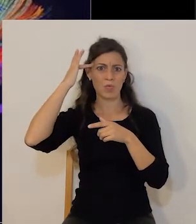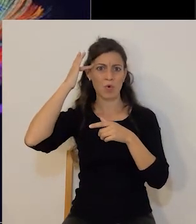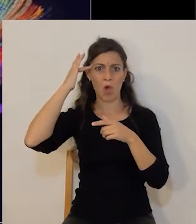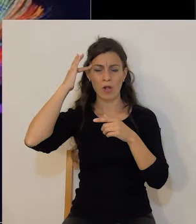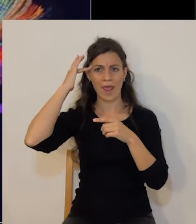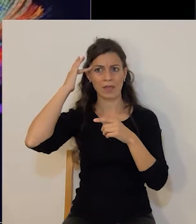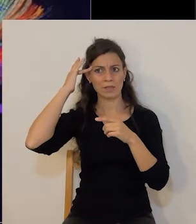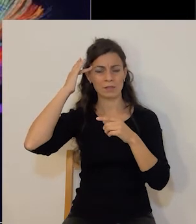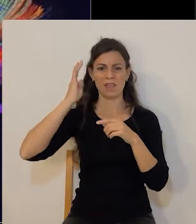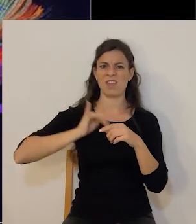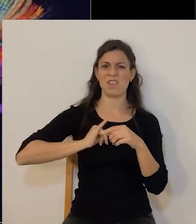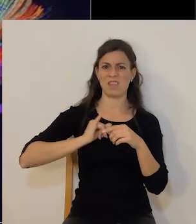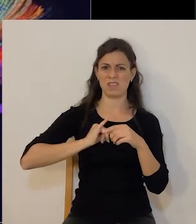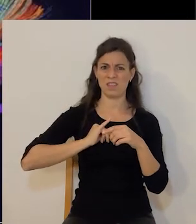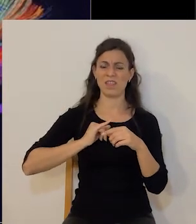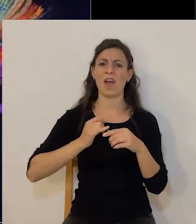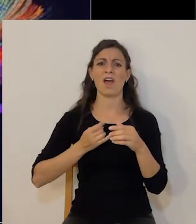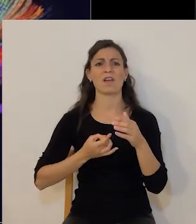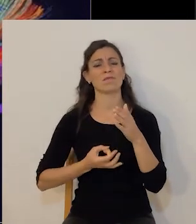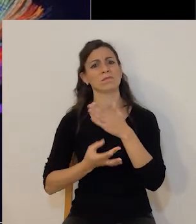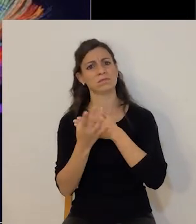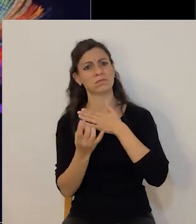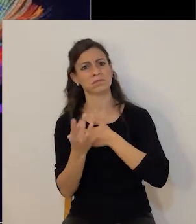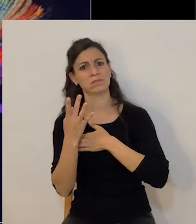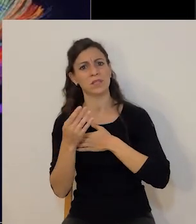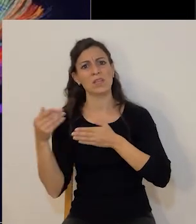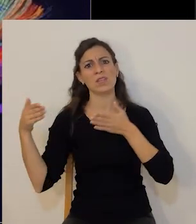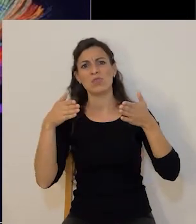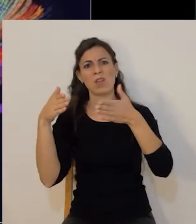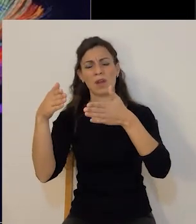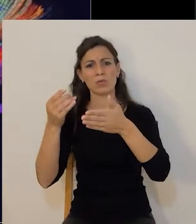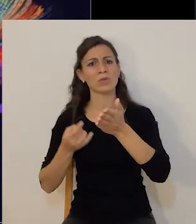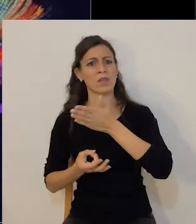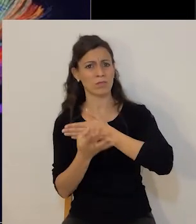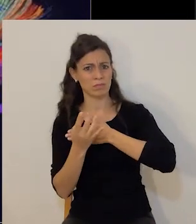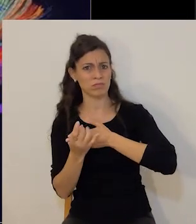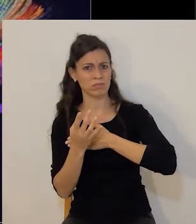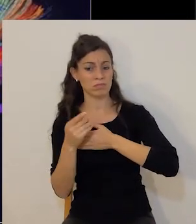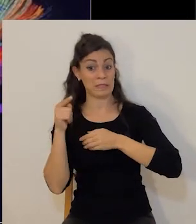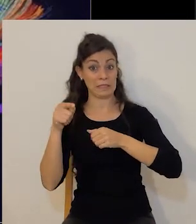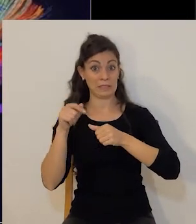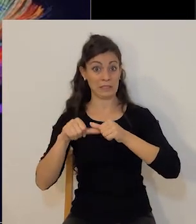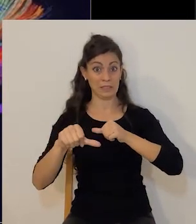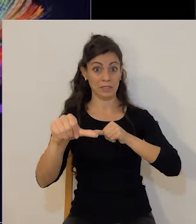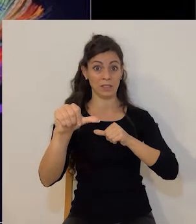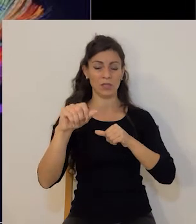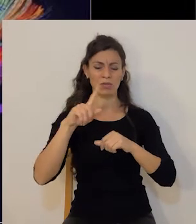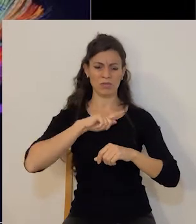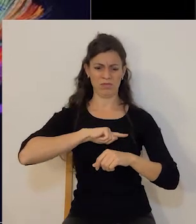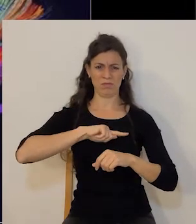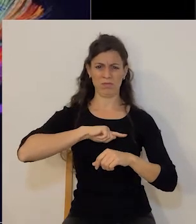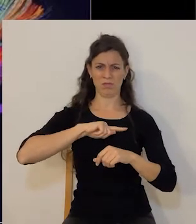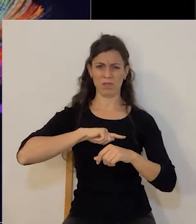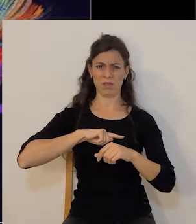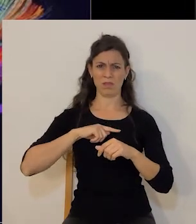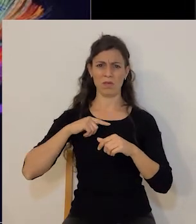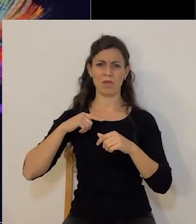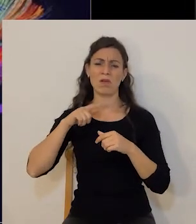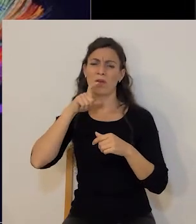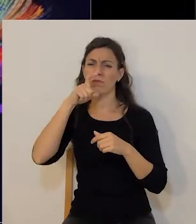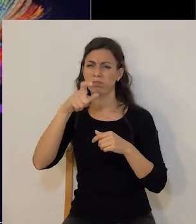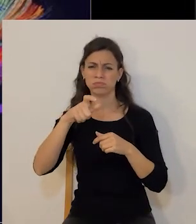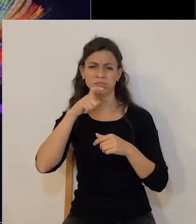una identidad. Y esa identidad genera una ruta y esa ruta genera un estado a largo